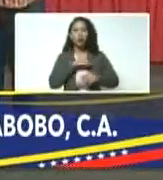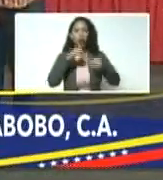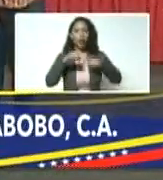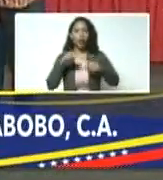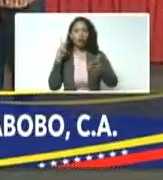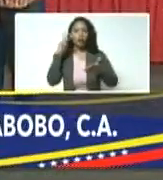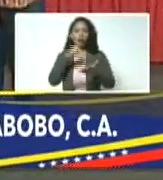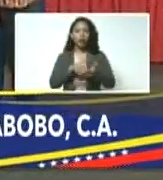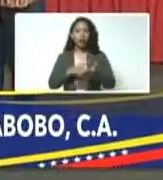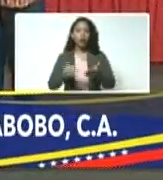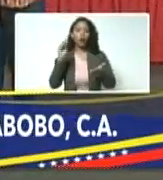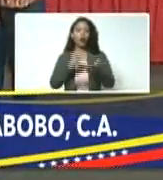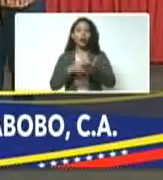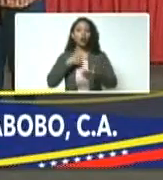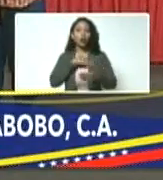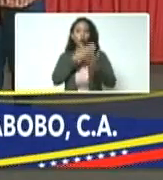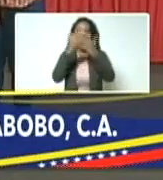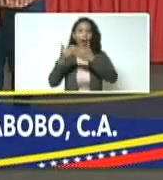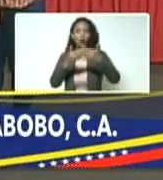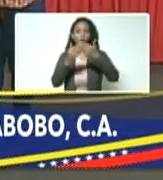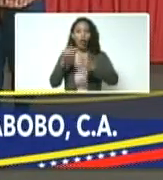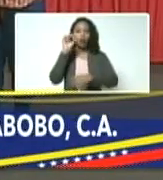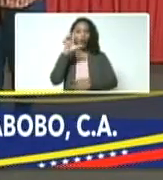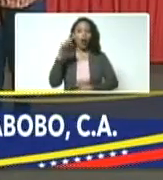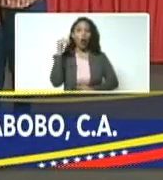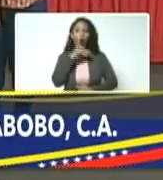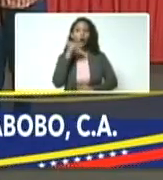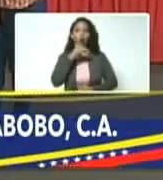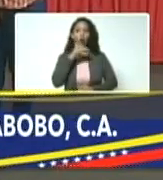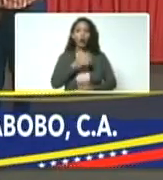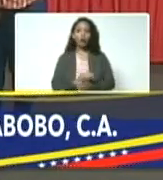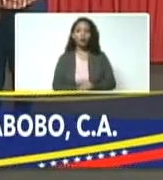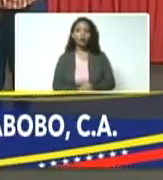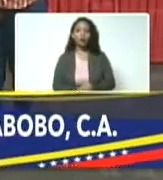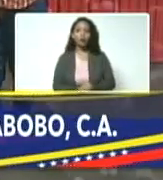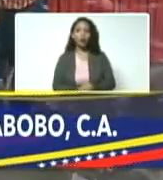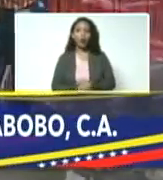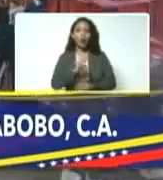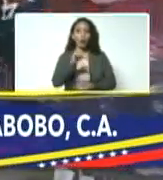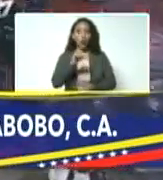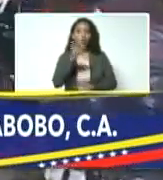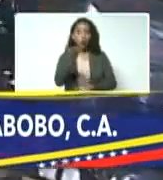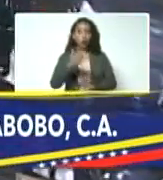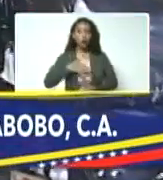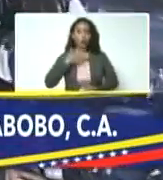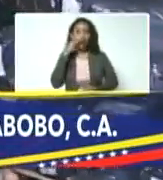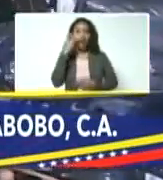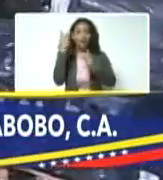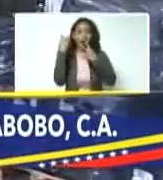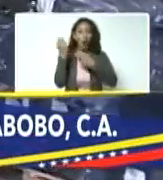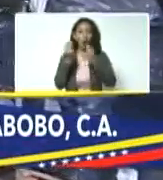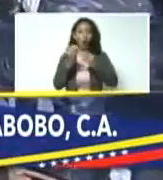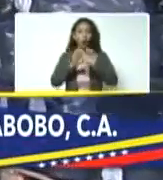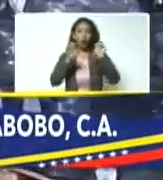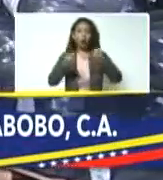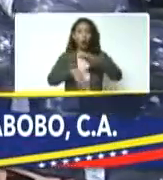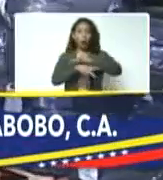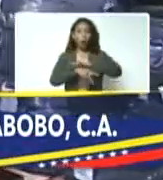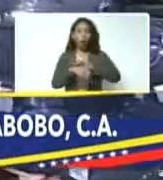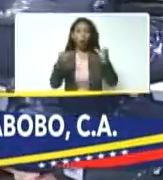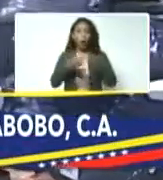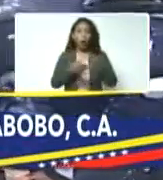regreso de nuestros estudiantes el 3 de octubre. Entonces hemos colocado, usted lo puede ver, los paquetes de educación inicial, los bultos que